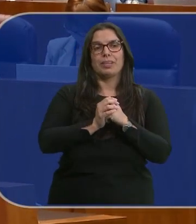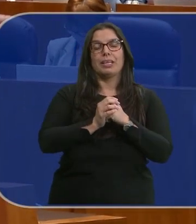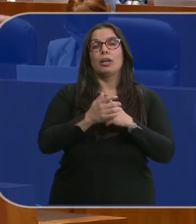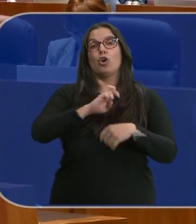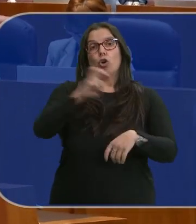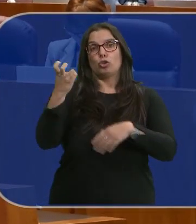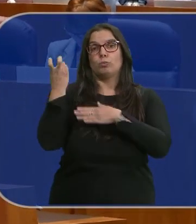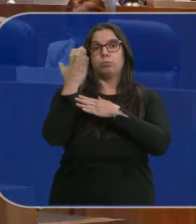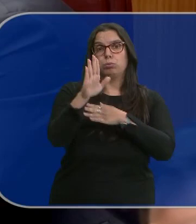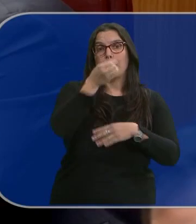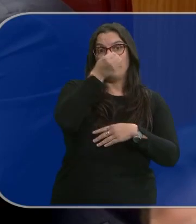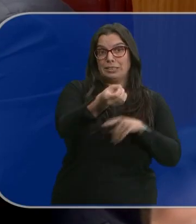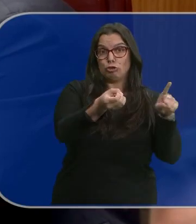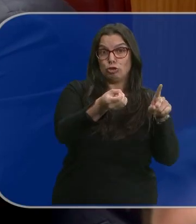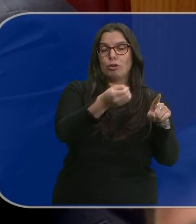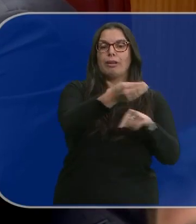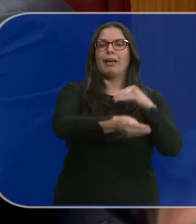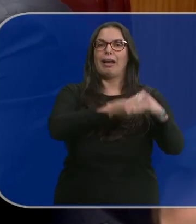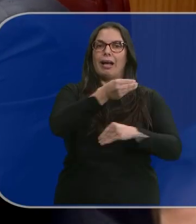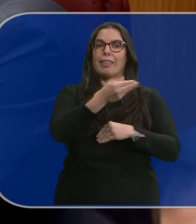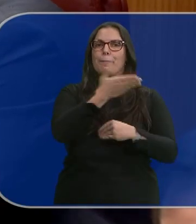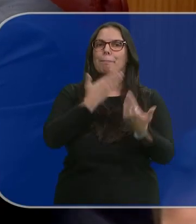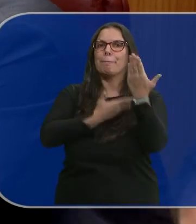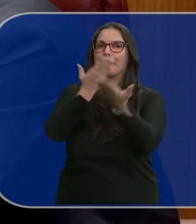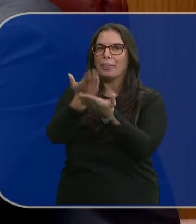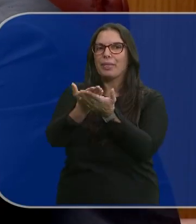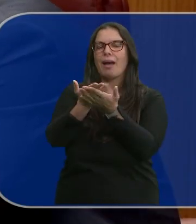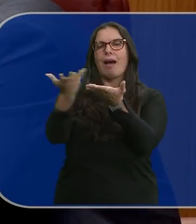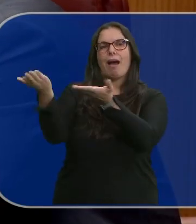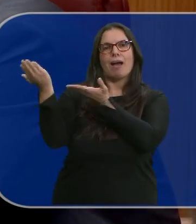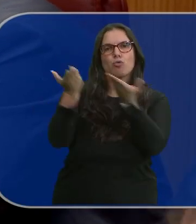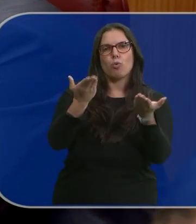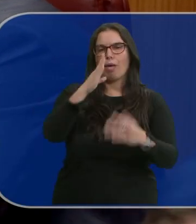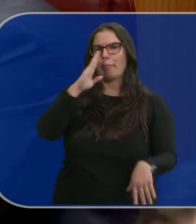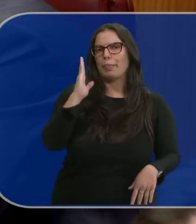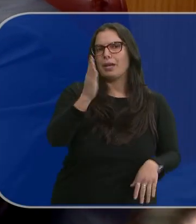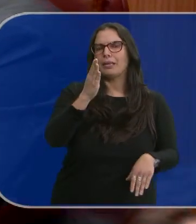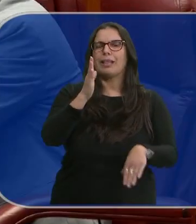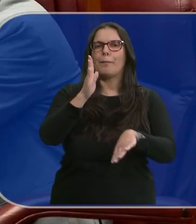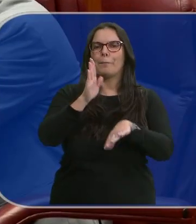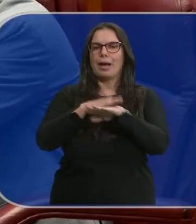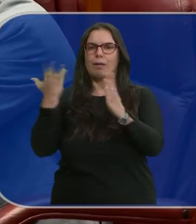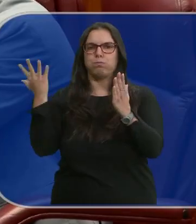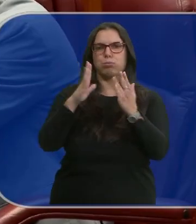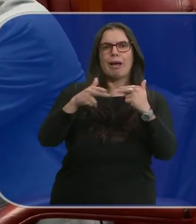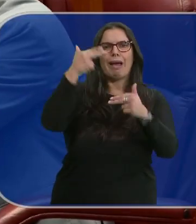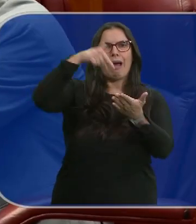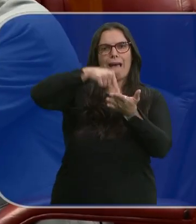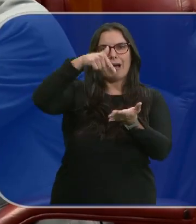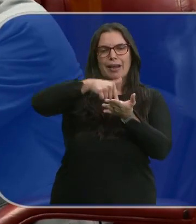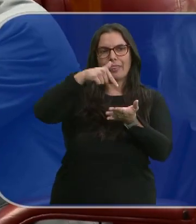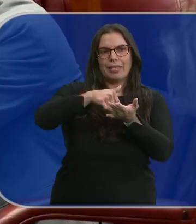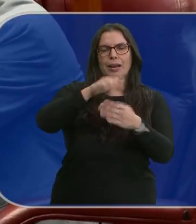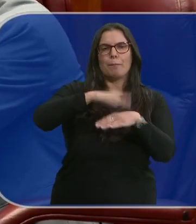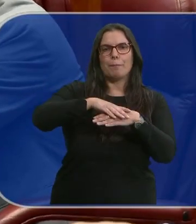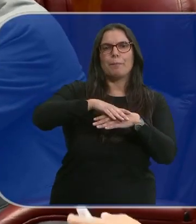mismo con la moción de los socialistas, por la que solicitaban ayudas directas para hacer frente a los aranceles y que